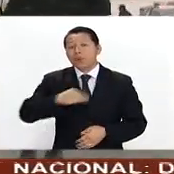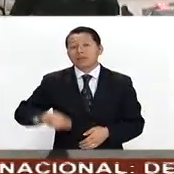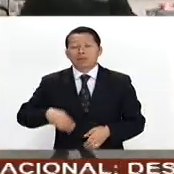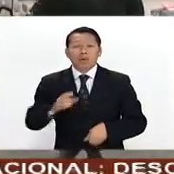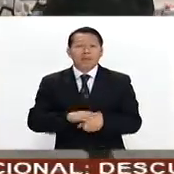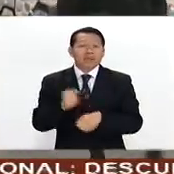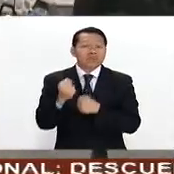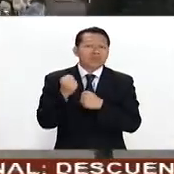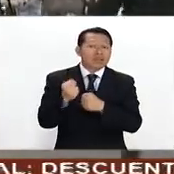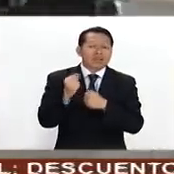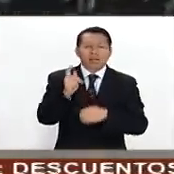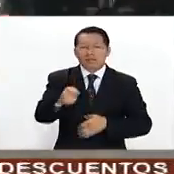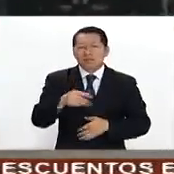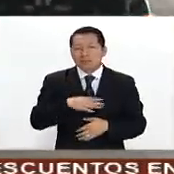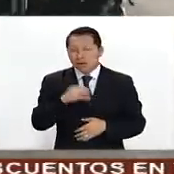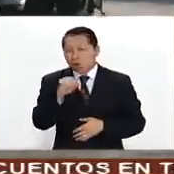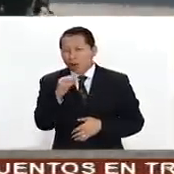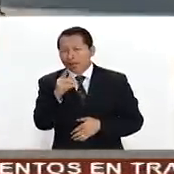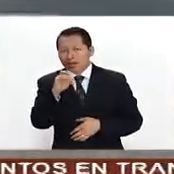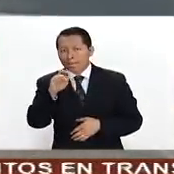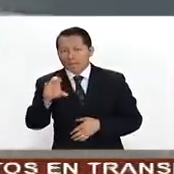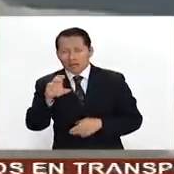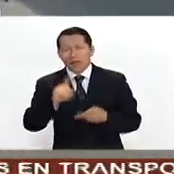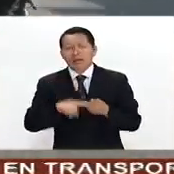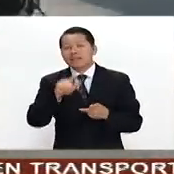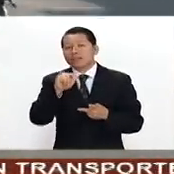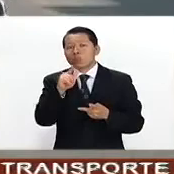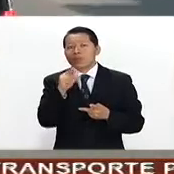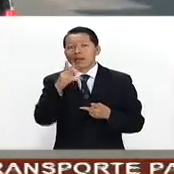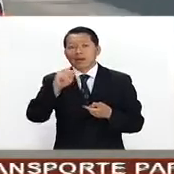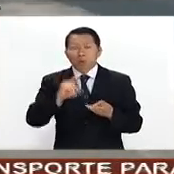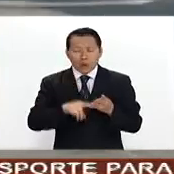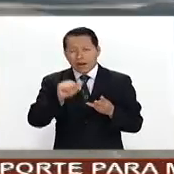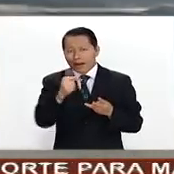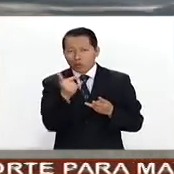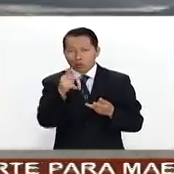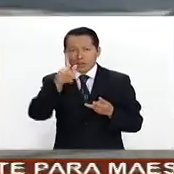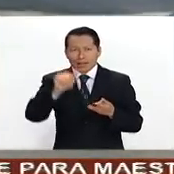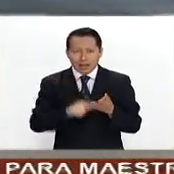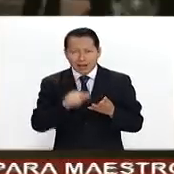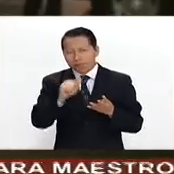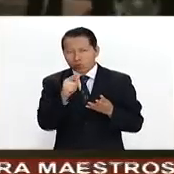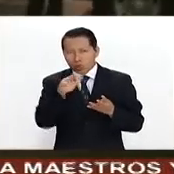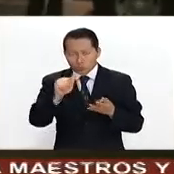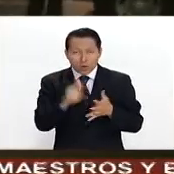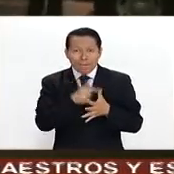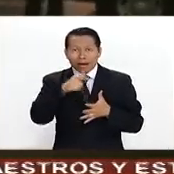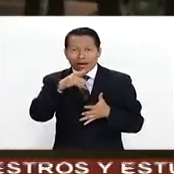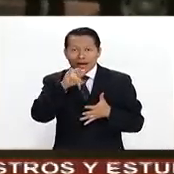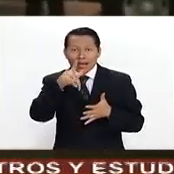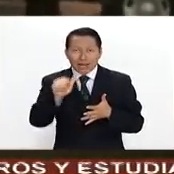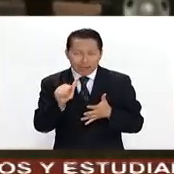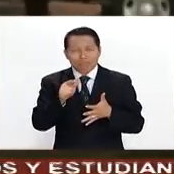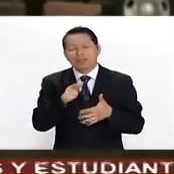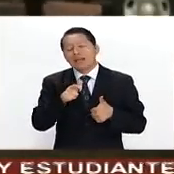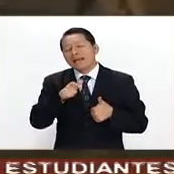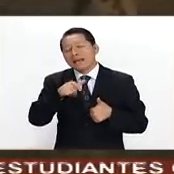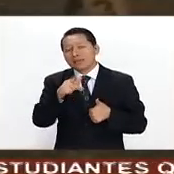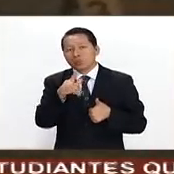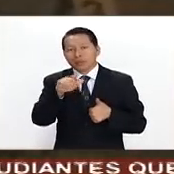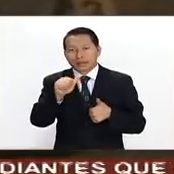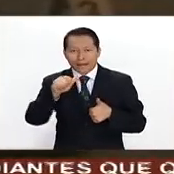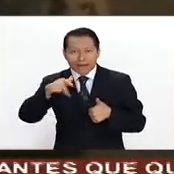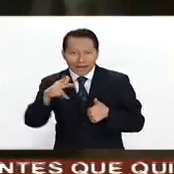más afectados son Ometepec, Zihuatanejo, Ayutla, Azoyú, Markelia, Quechultenango